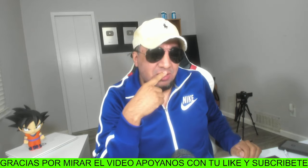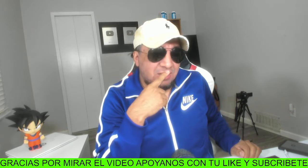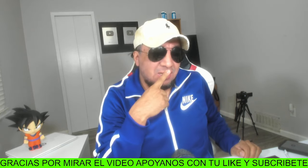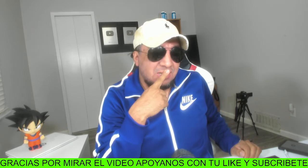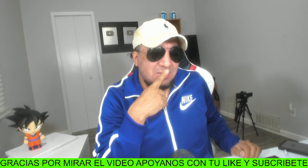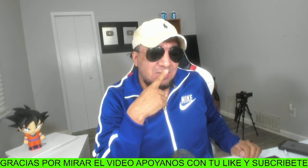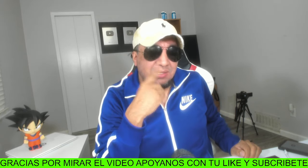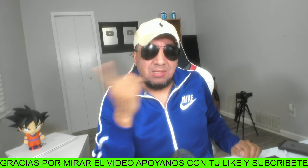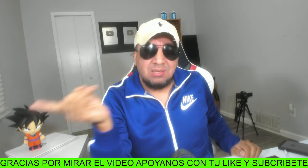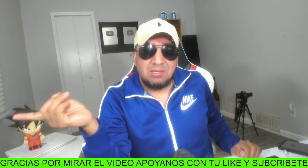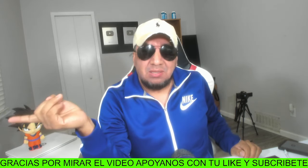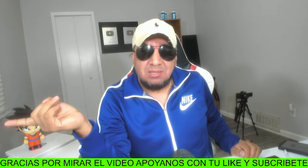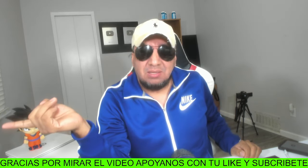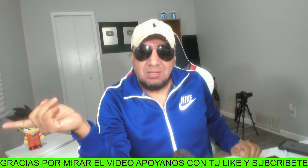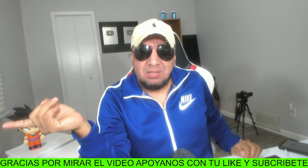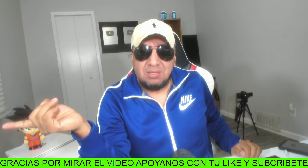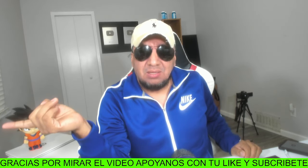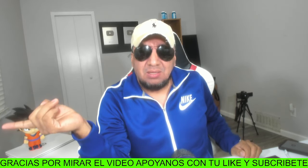Señores,